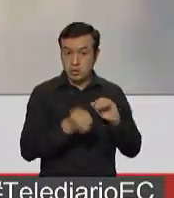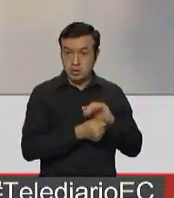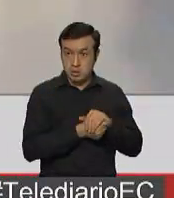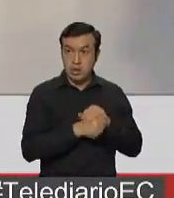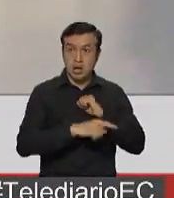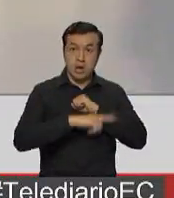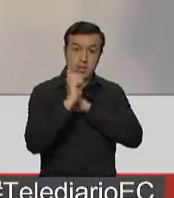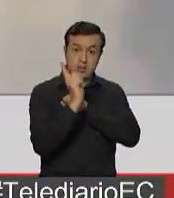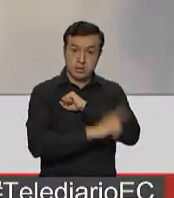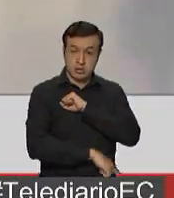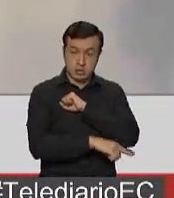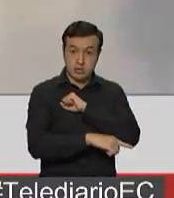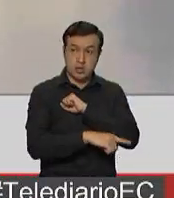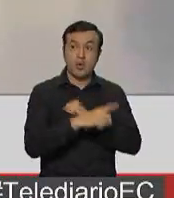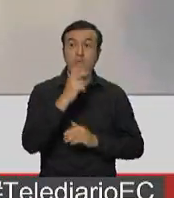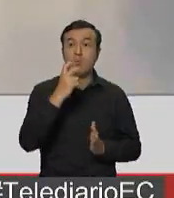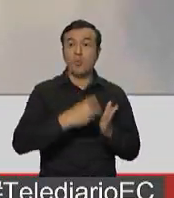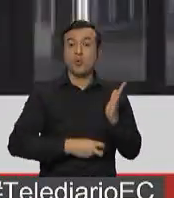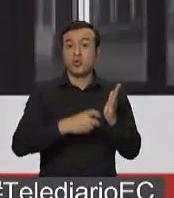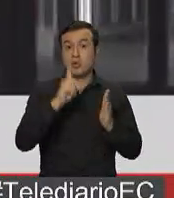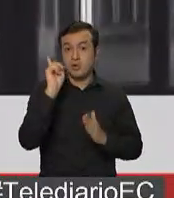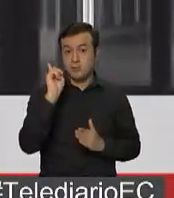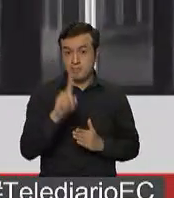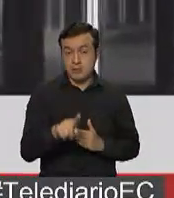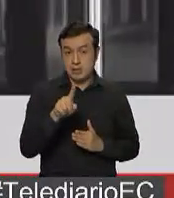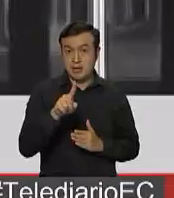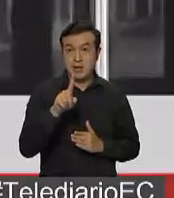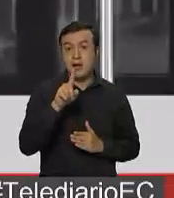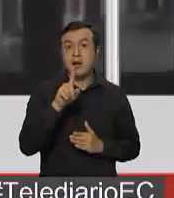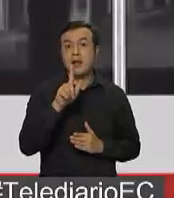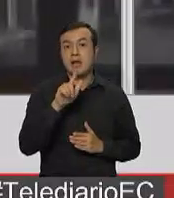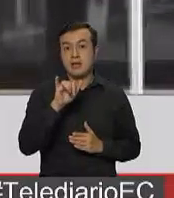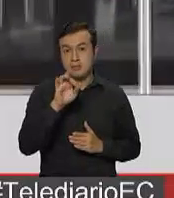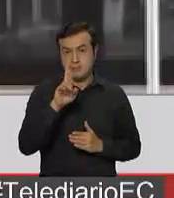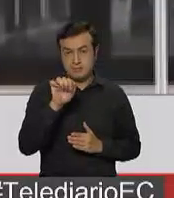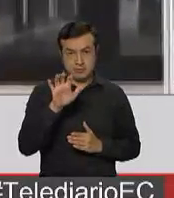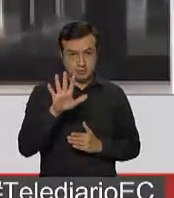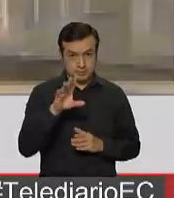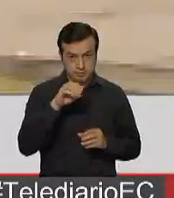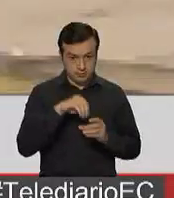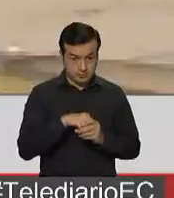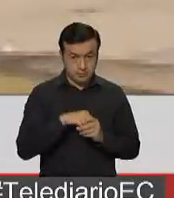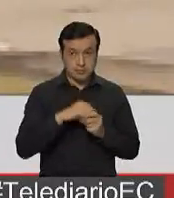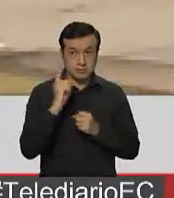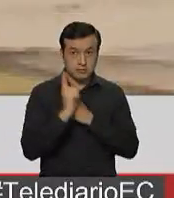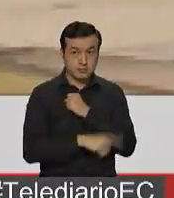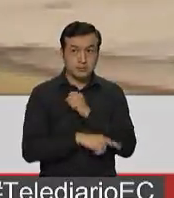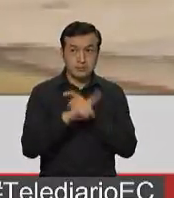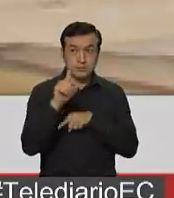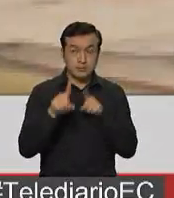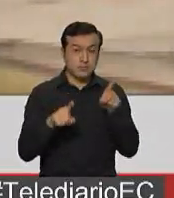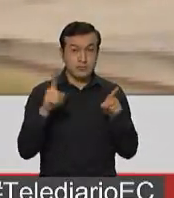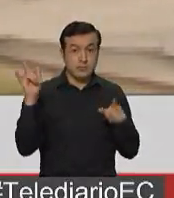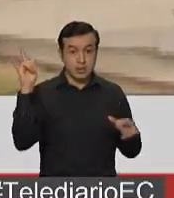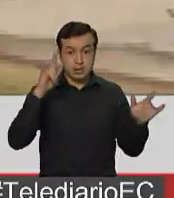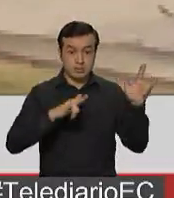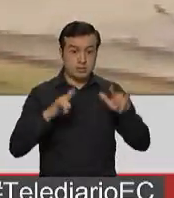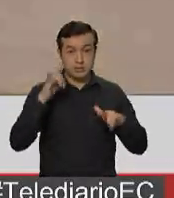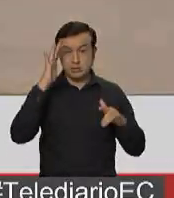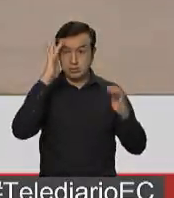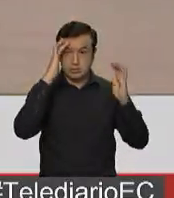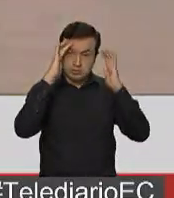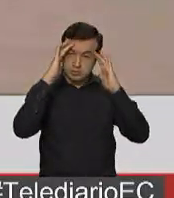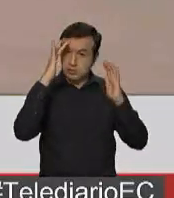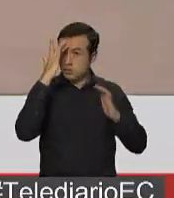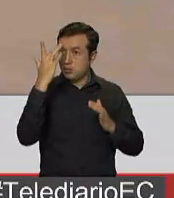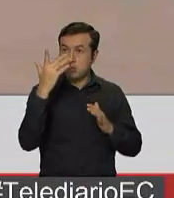serán sancionados con multas de 1.000 libras esterlinas. La medida genera polémica en el sector aéreo y turístico, pues